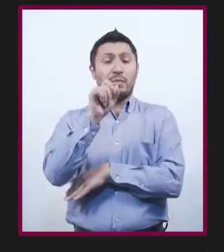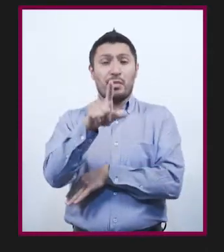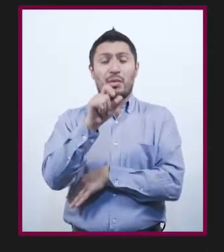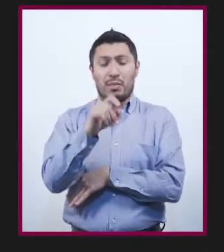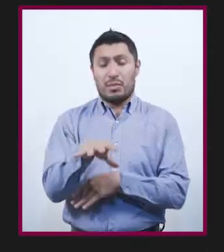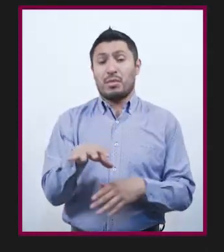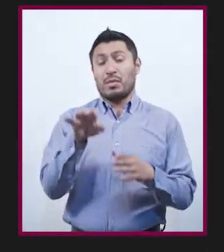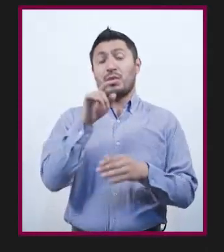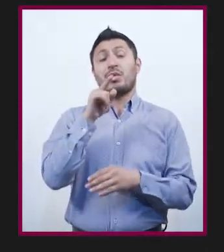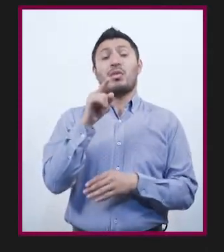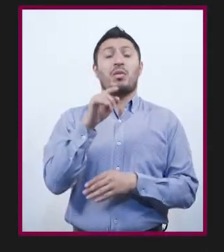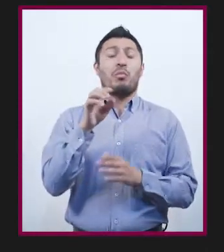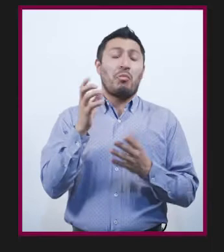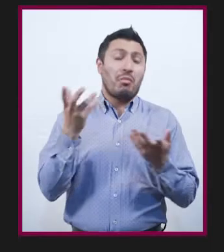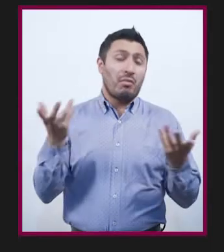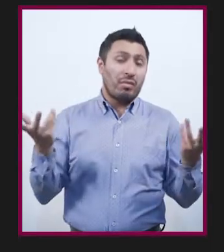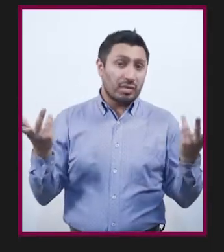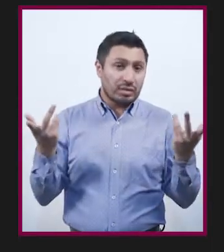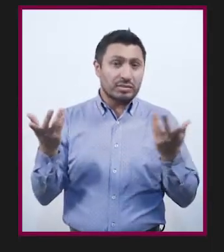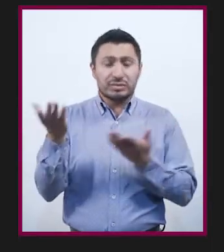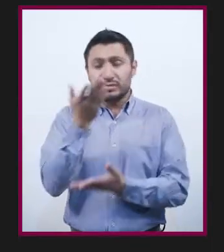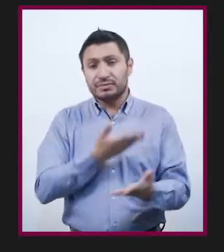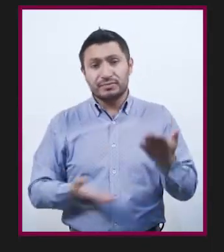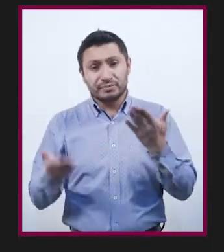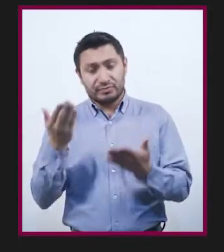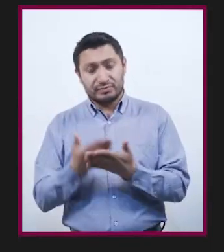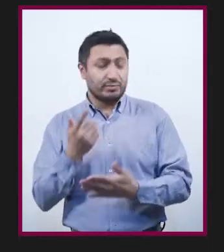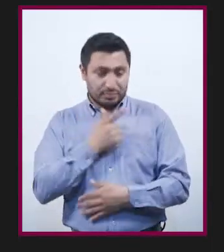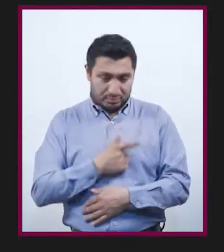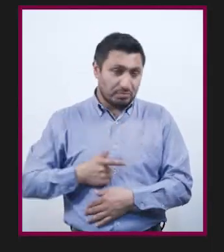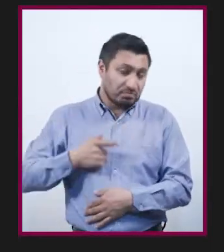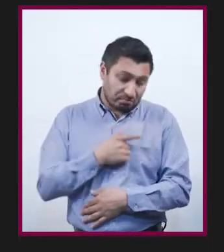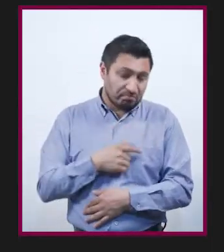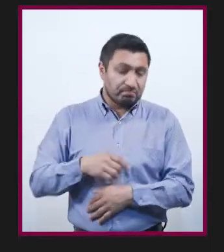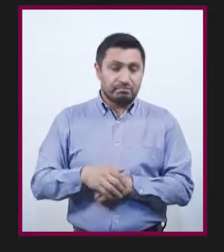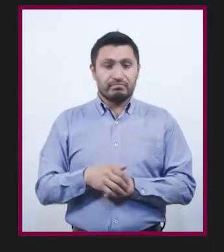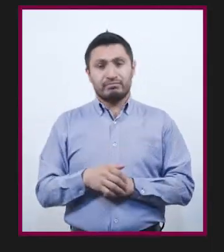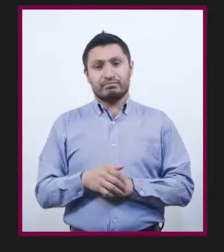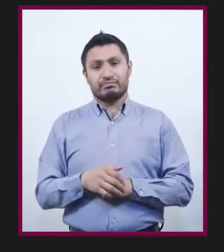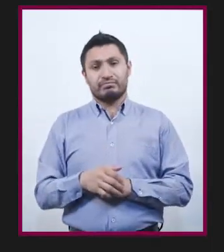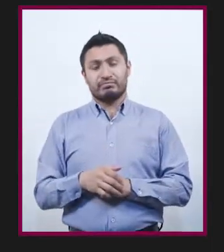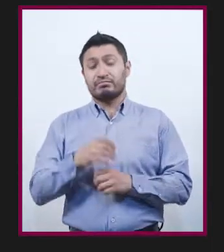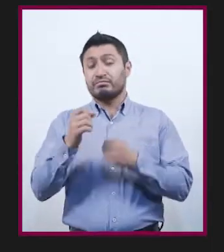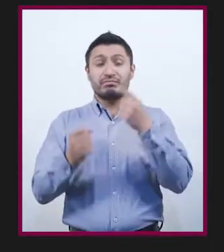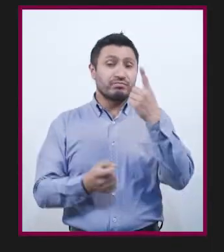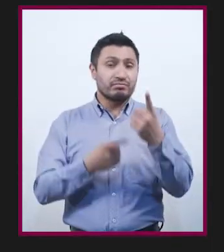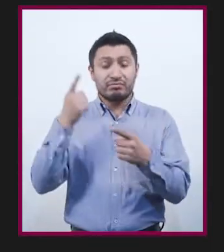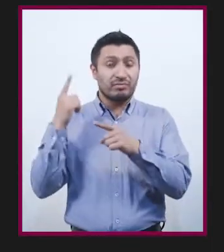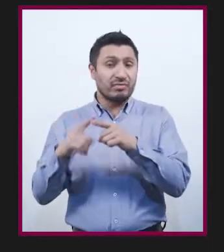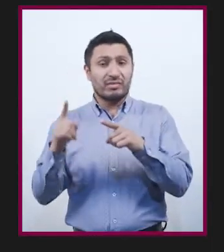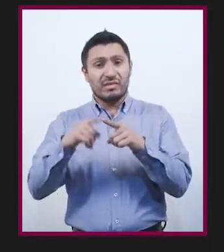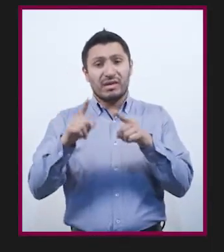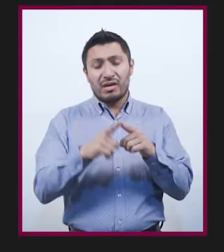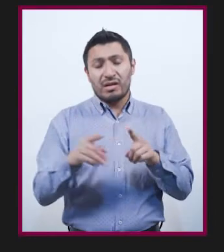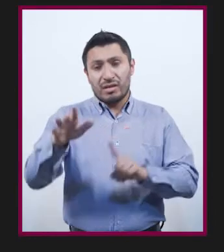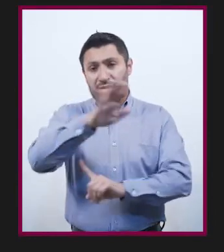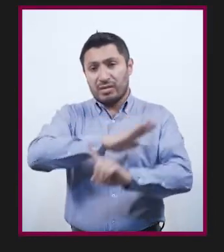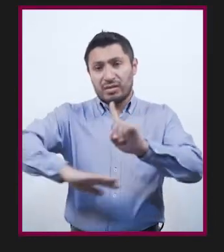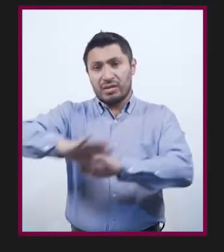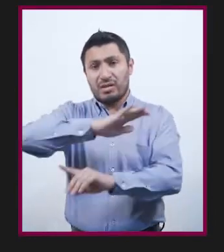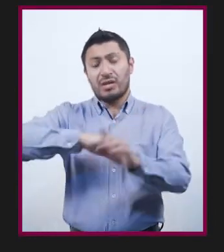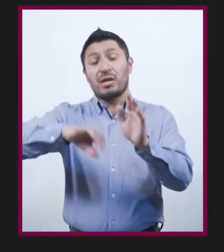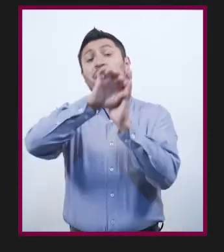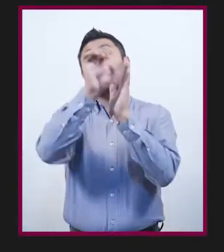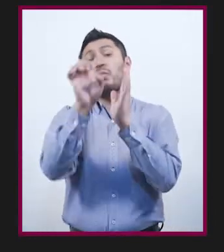cuando a ti te gusta algo o te apasiona alguna actividad, siempre va a haber un grupo de personas que con los que puedas compartir